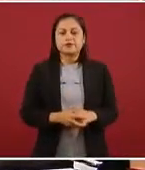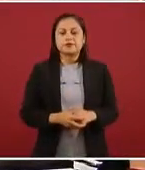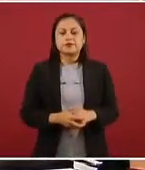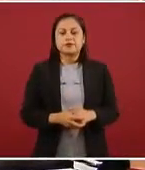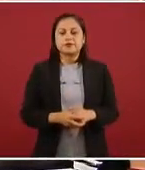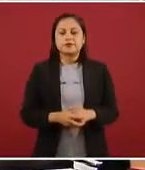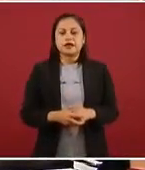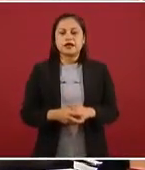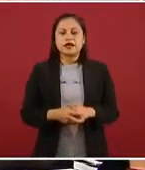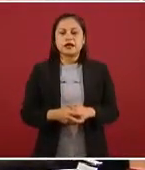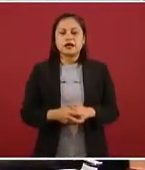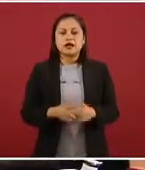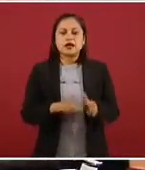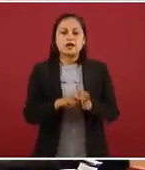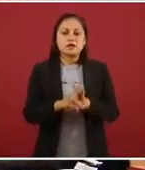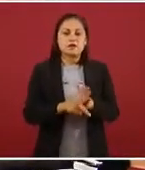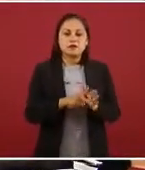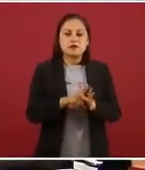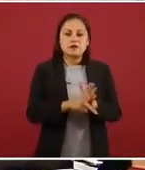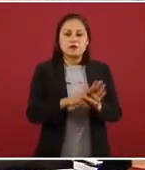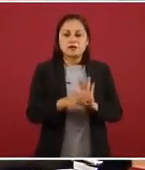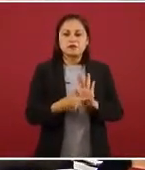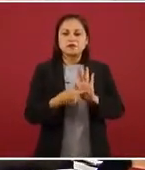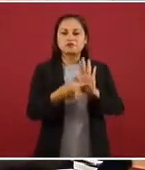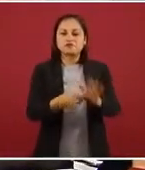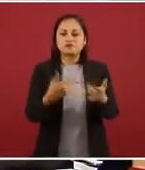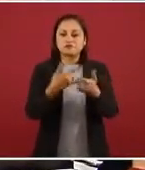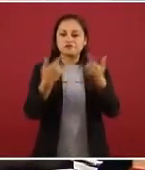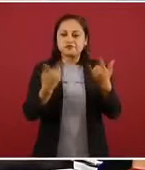las series, desde luego